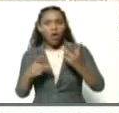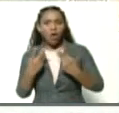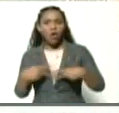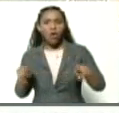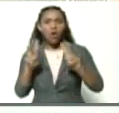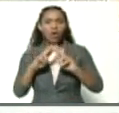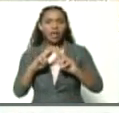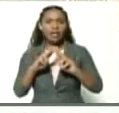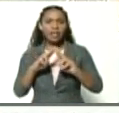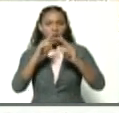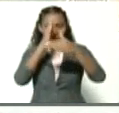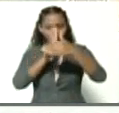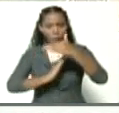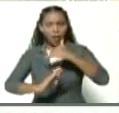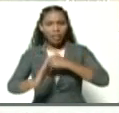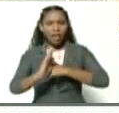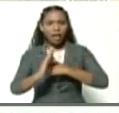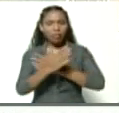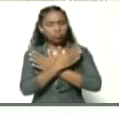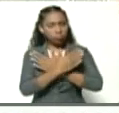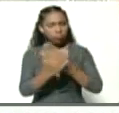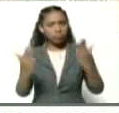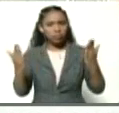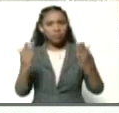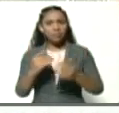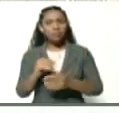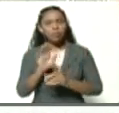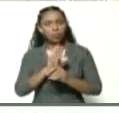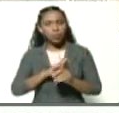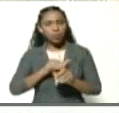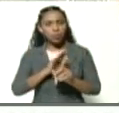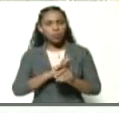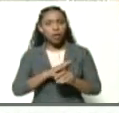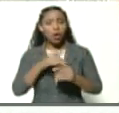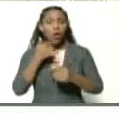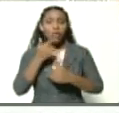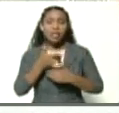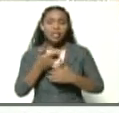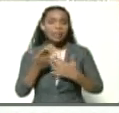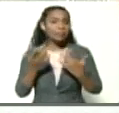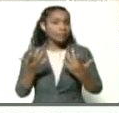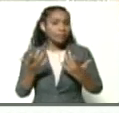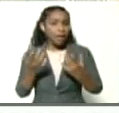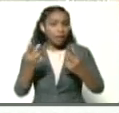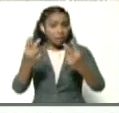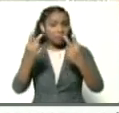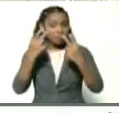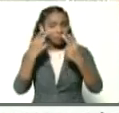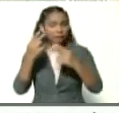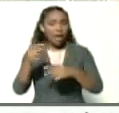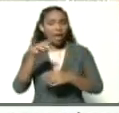nobleza, su humildad, su solidaridad, su calidez. Lo dicen, fíjate, Delcy,